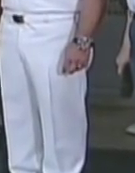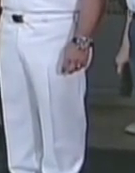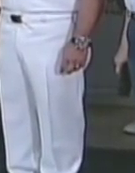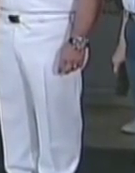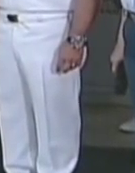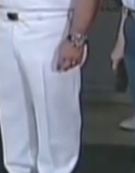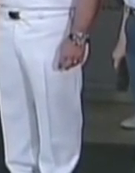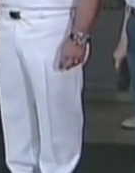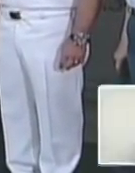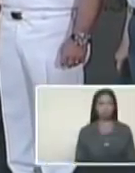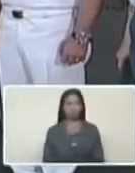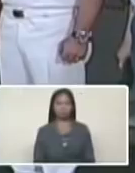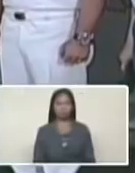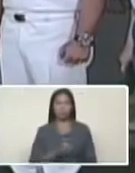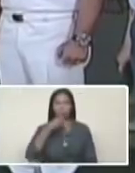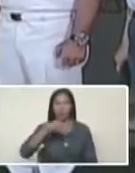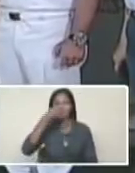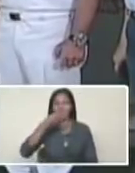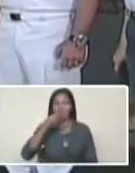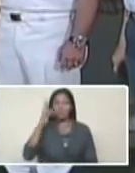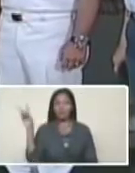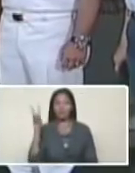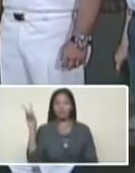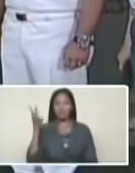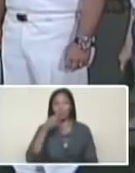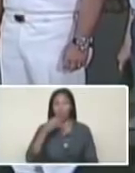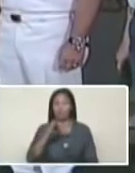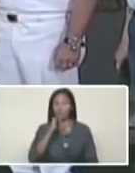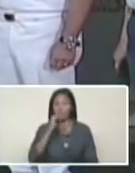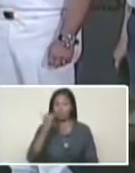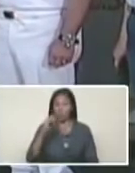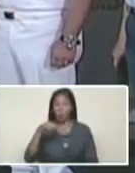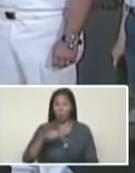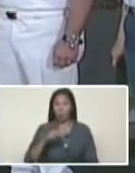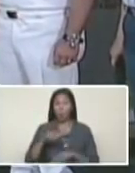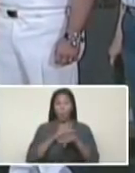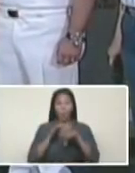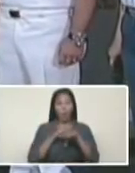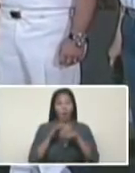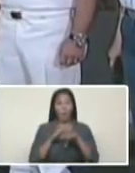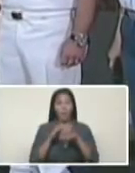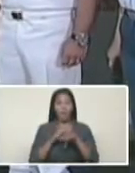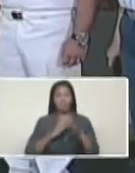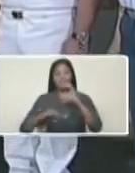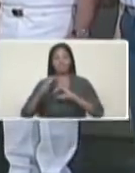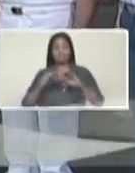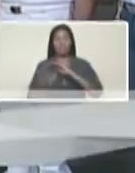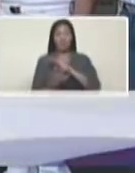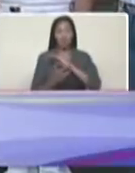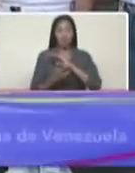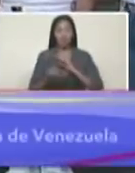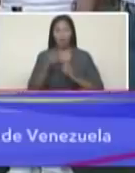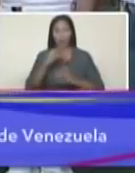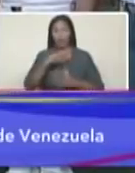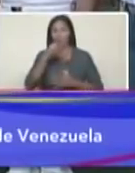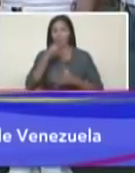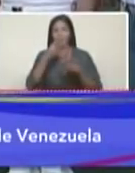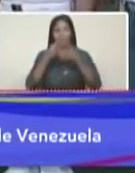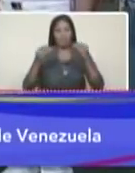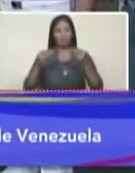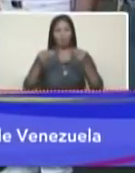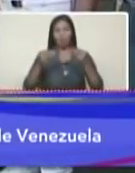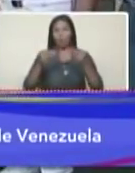Buenas tardes, Venezuela. Buenas noticias hoy, jueves de ciencia y tecnología. Le doy las buenas tardes